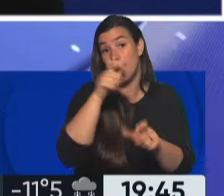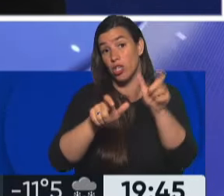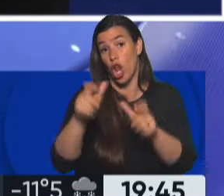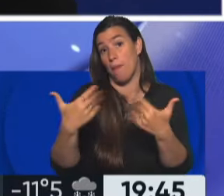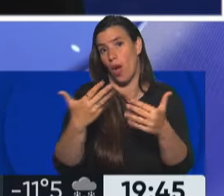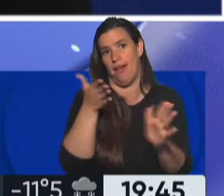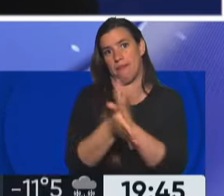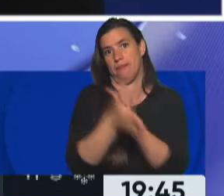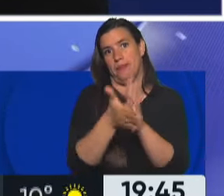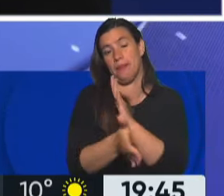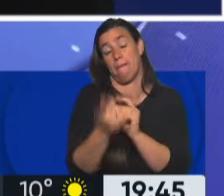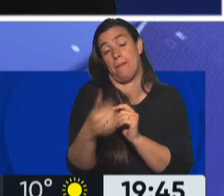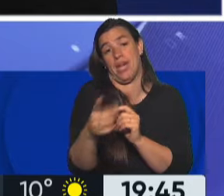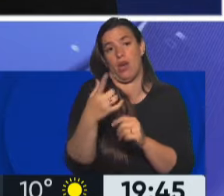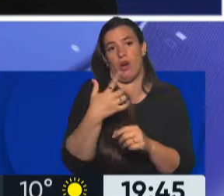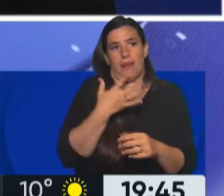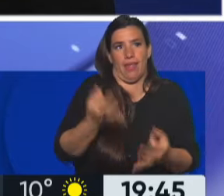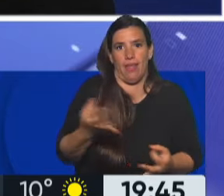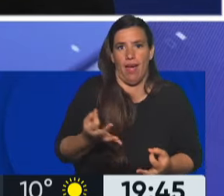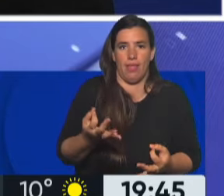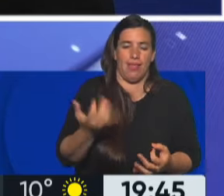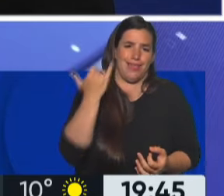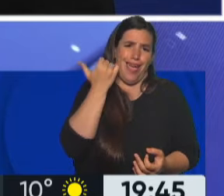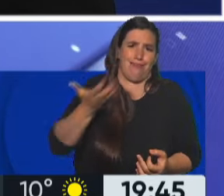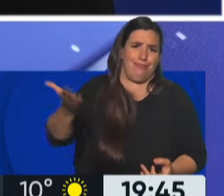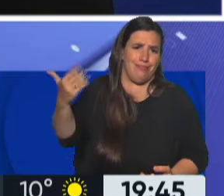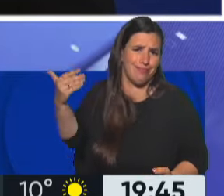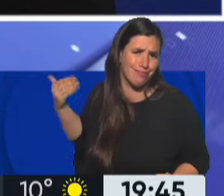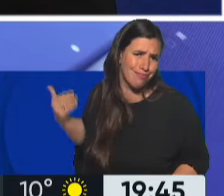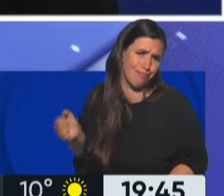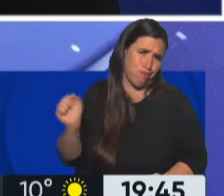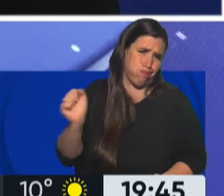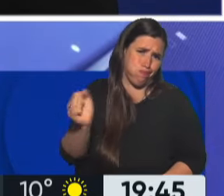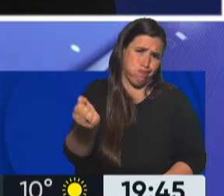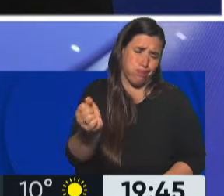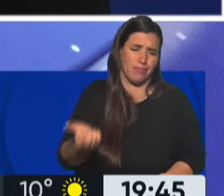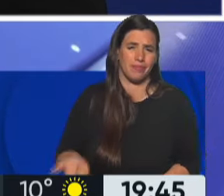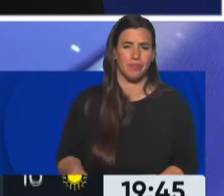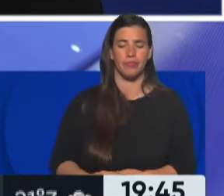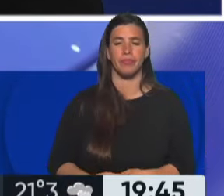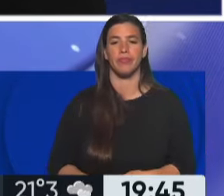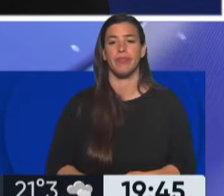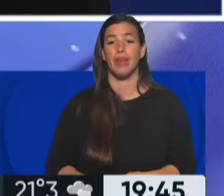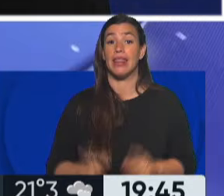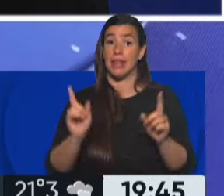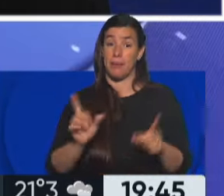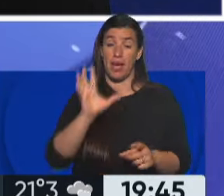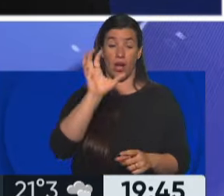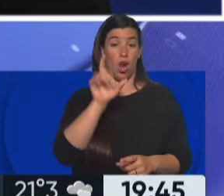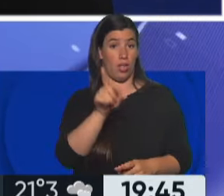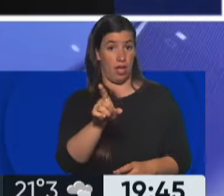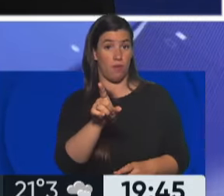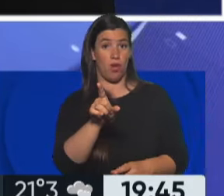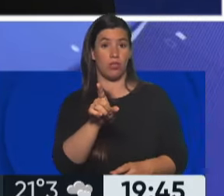registró esta imagen, pero en realidad es una imagen que se viene viendo ya desde hace semanas. Además, Pablo, recordemos también que se espera el